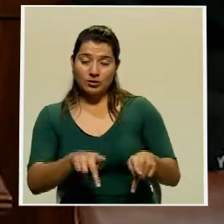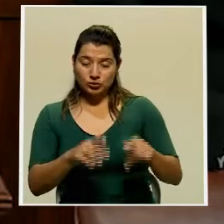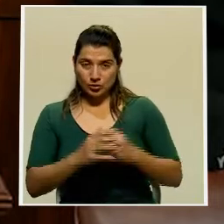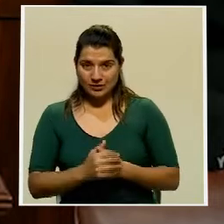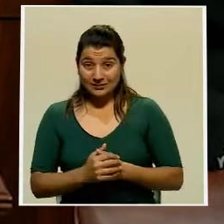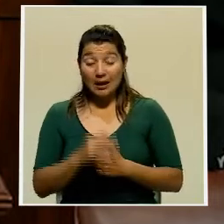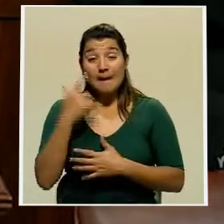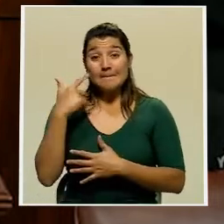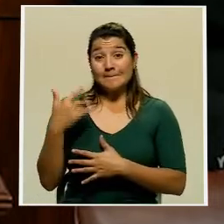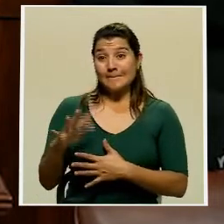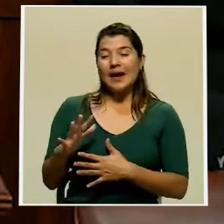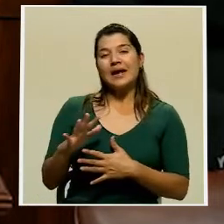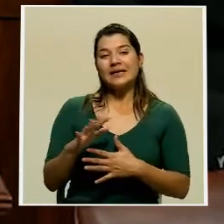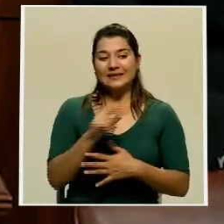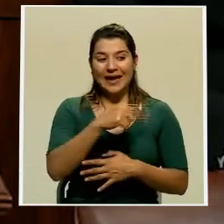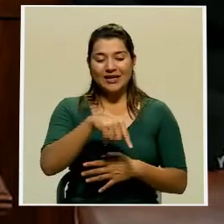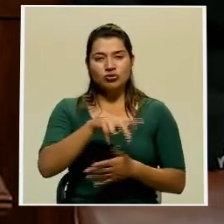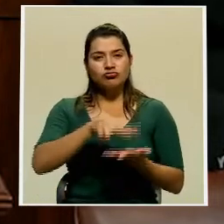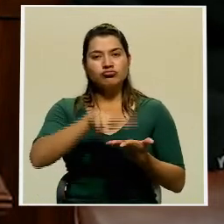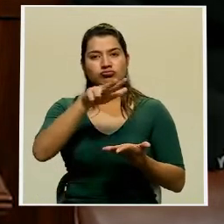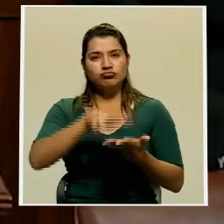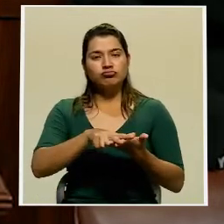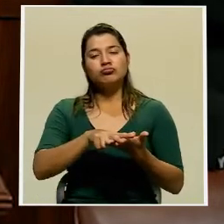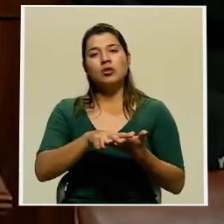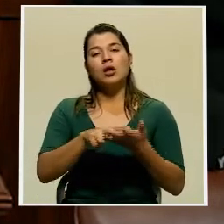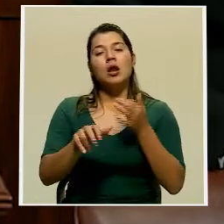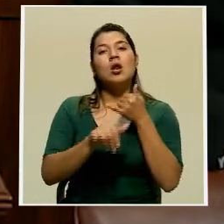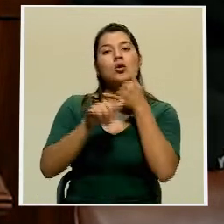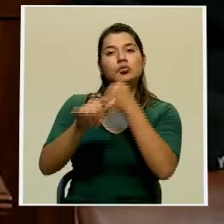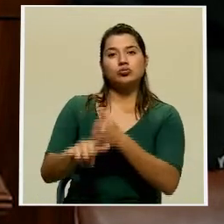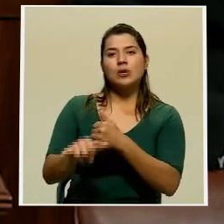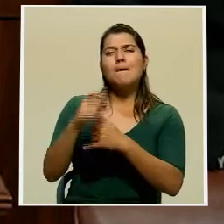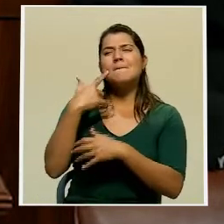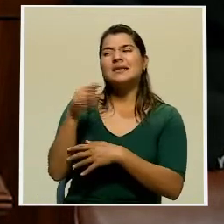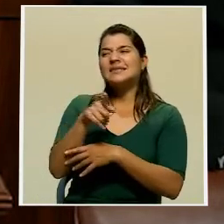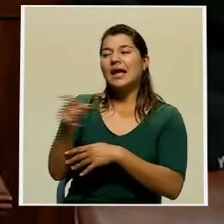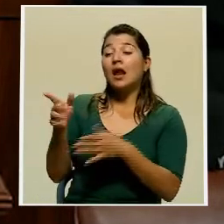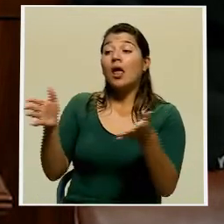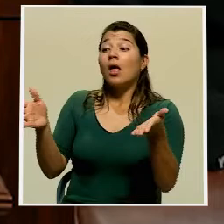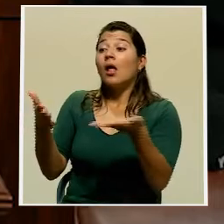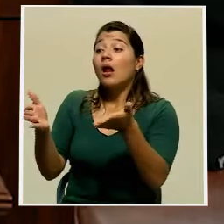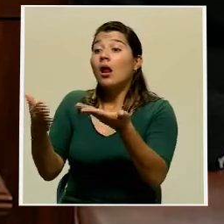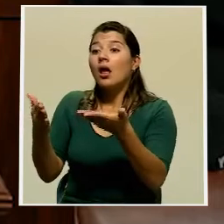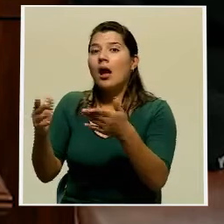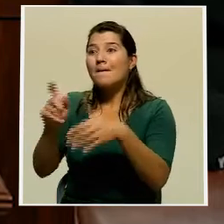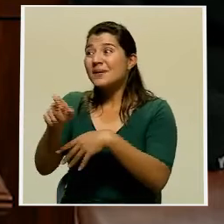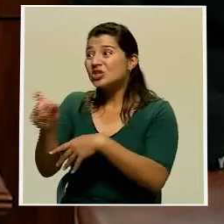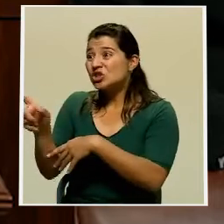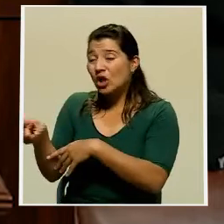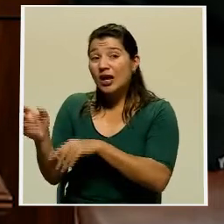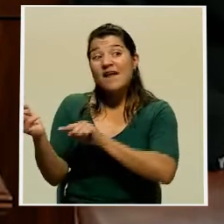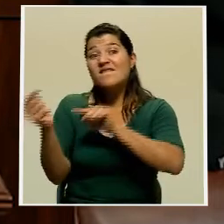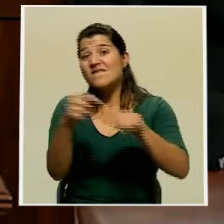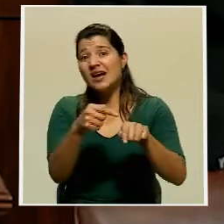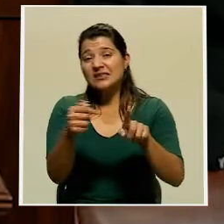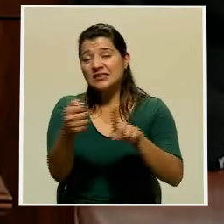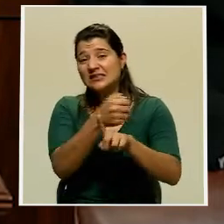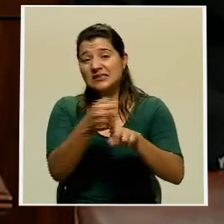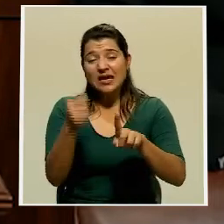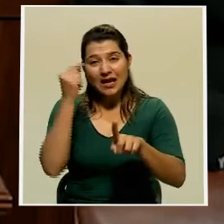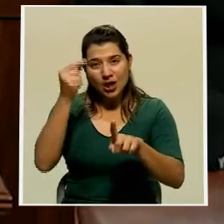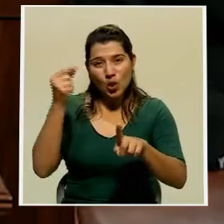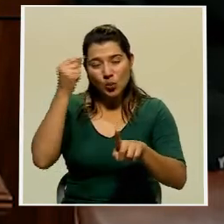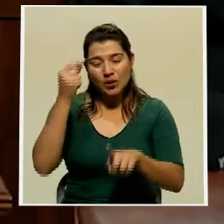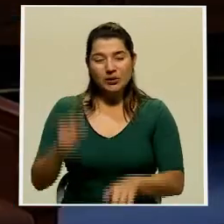de Representantes apruebe la acusación formal de incitación a la violencia contra el gobierno, ya que los demócratas tienen mayoría en la